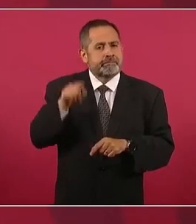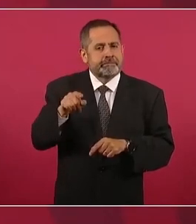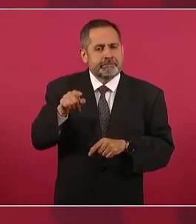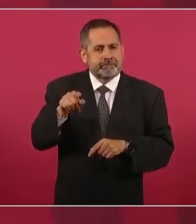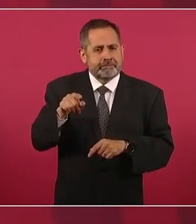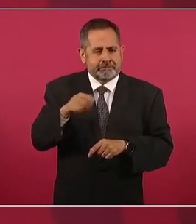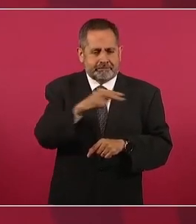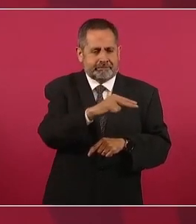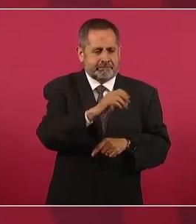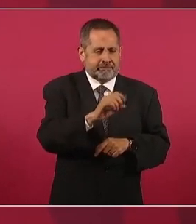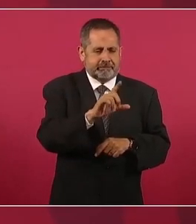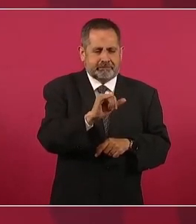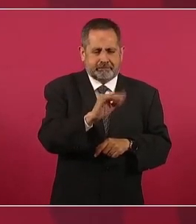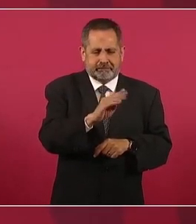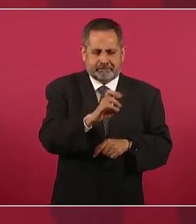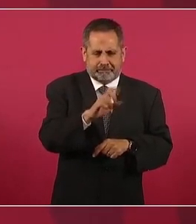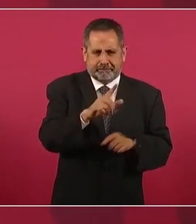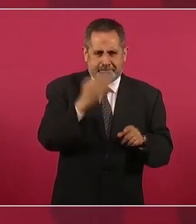del neoliberalismo,